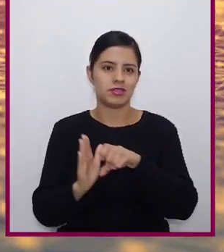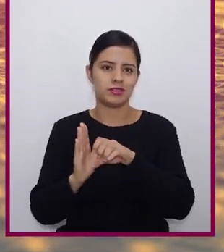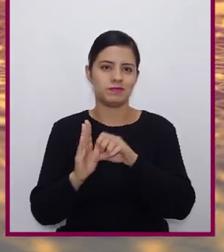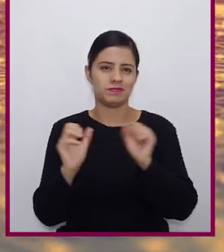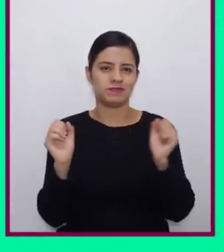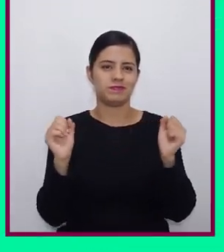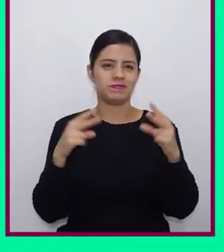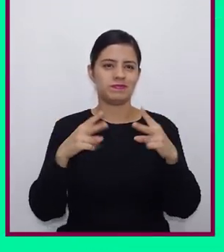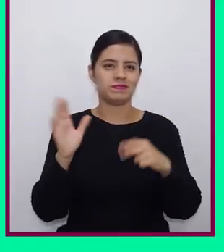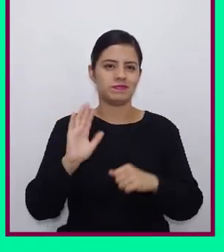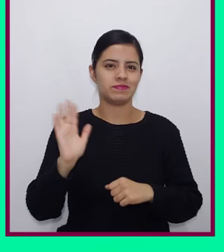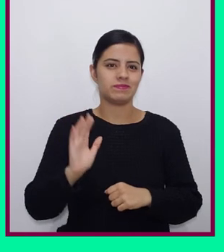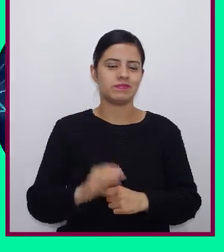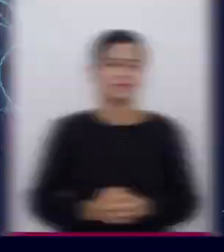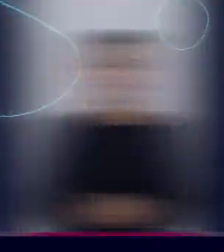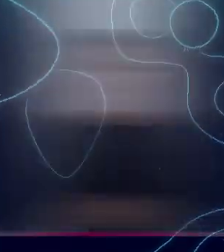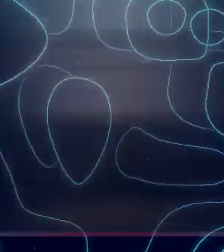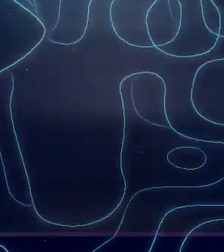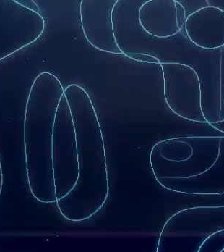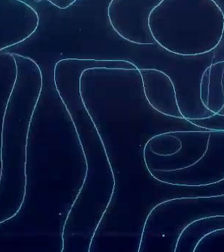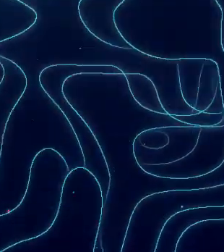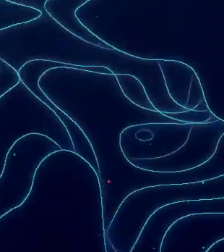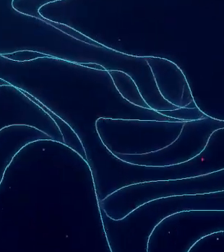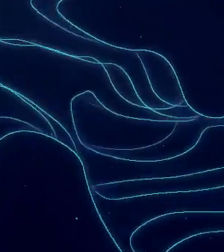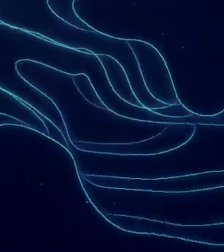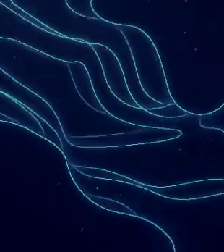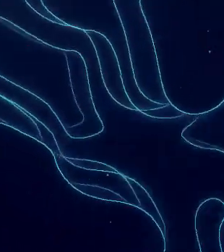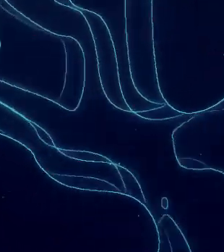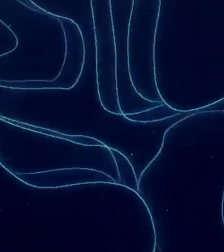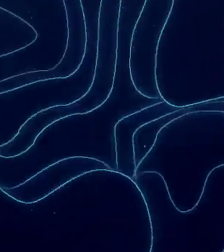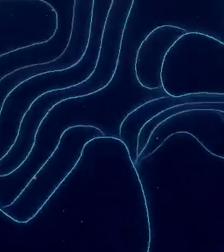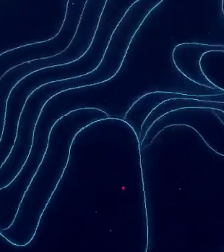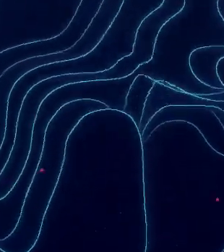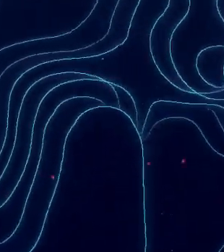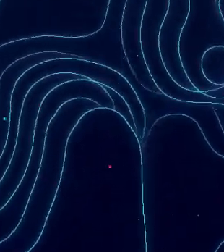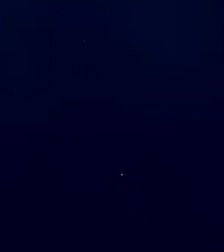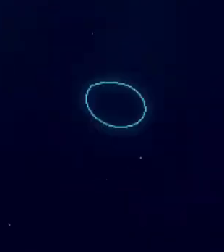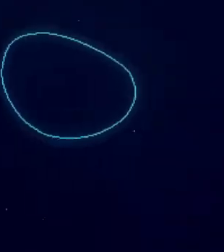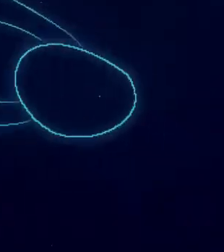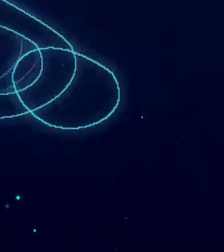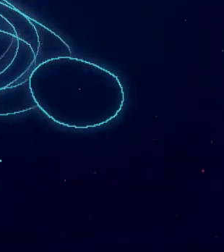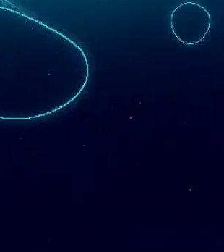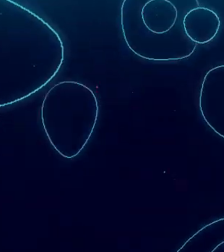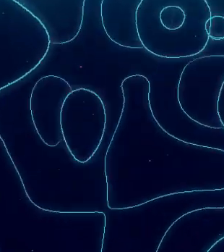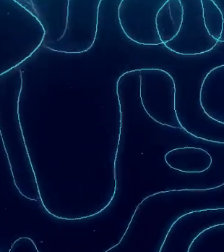Hasta la próxima.